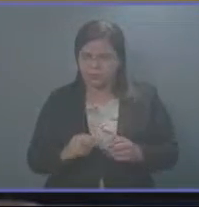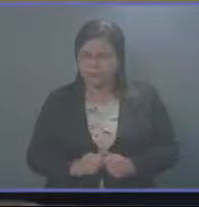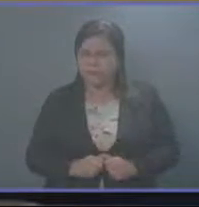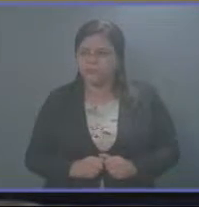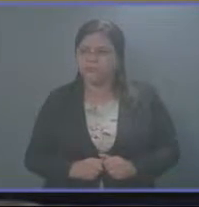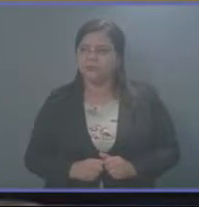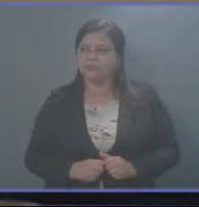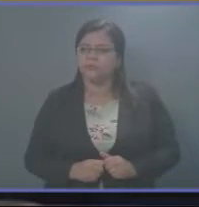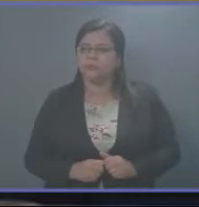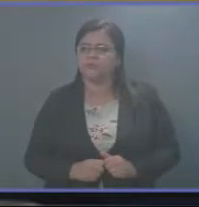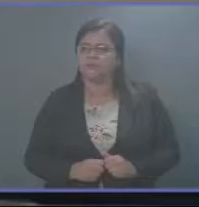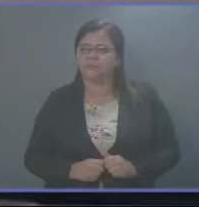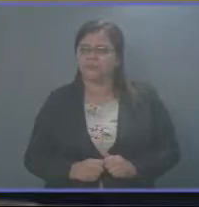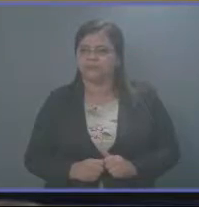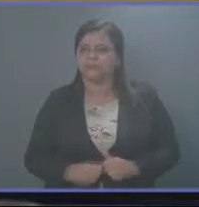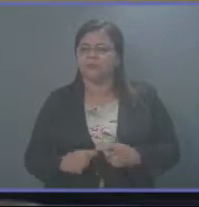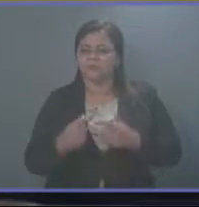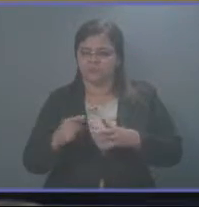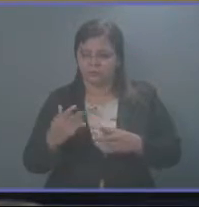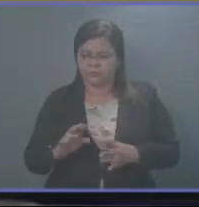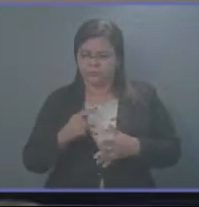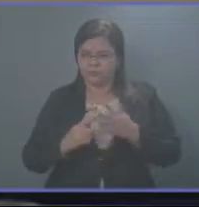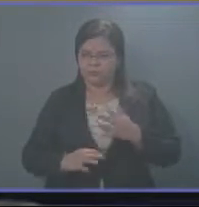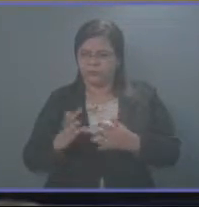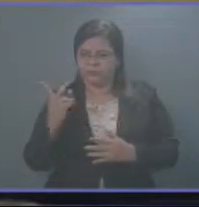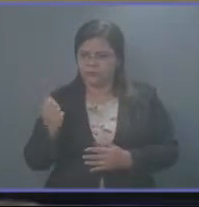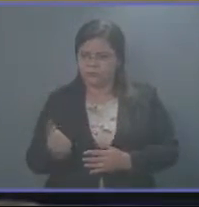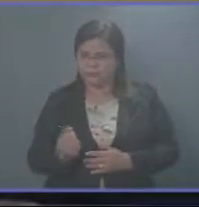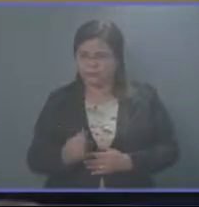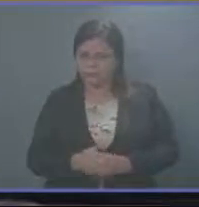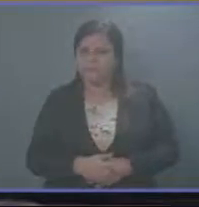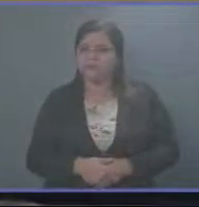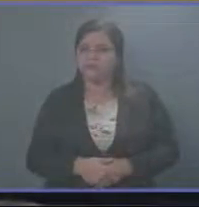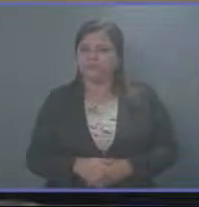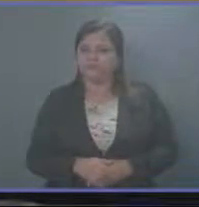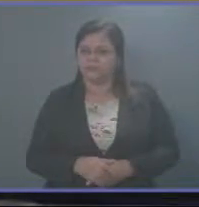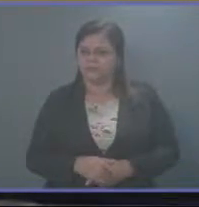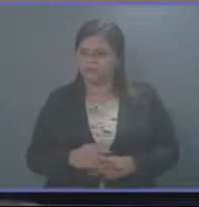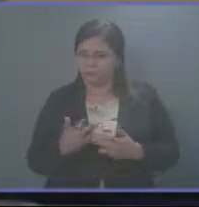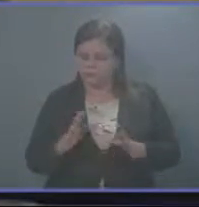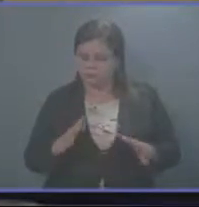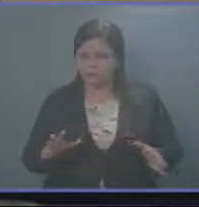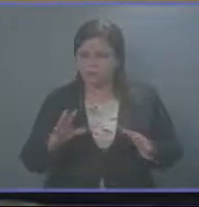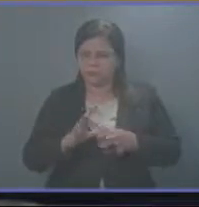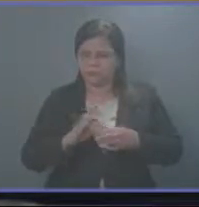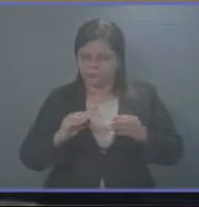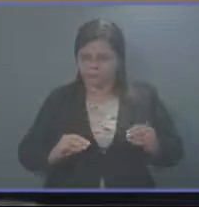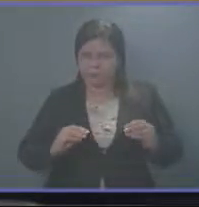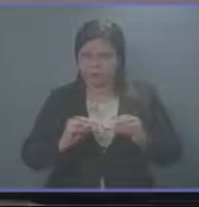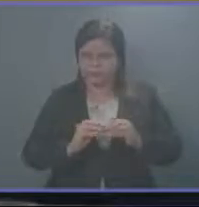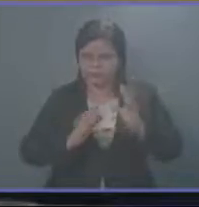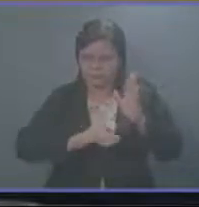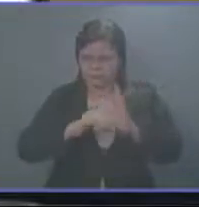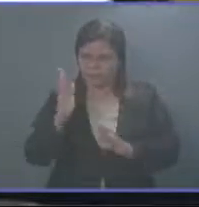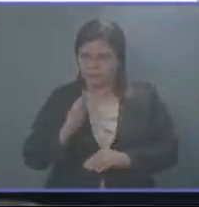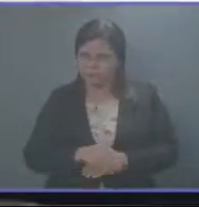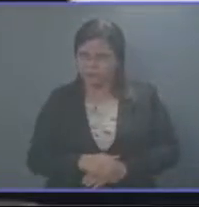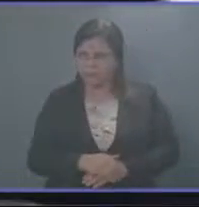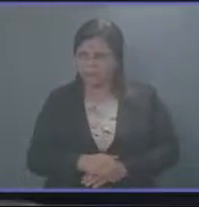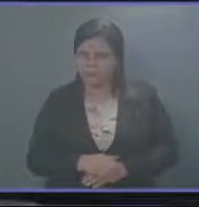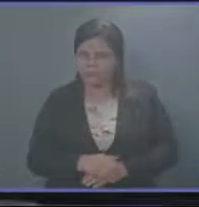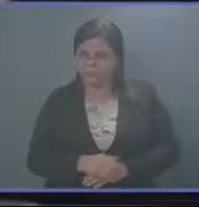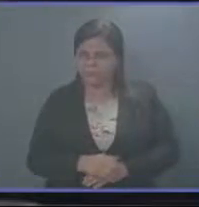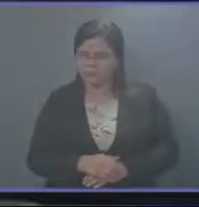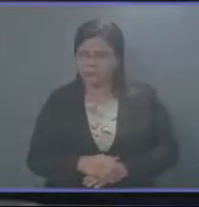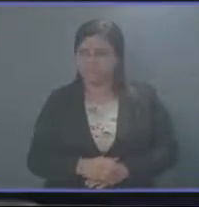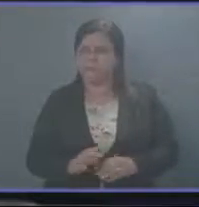decreto. Decreto número: la Asamblea Legislativa de la República de El Salvador, considerando, Romano I, que en